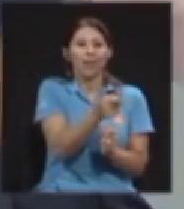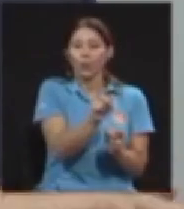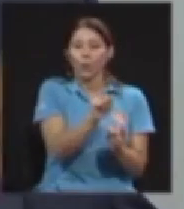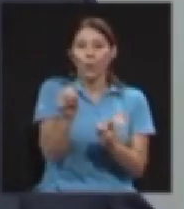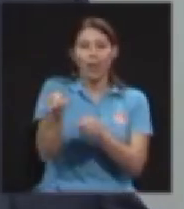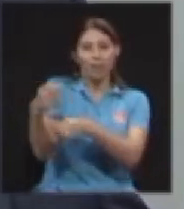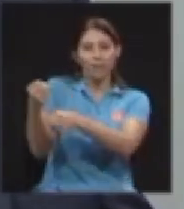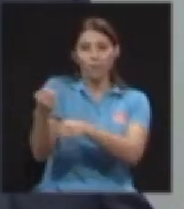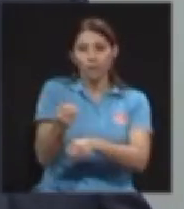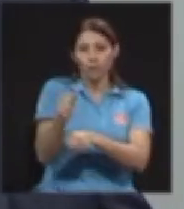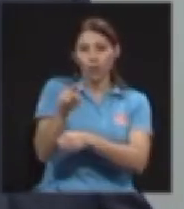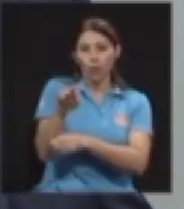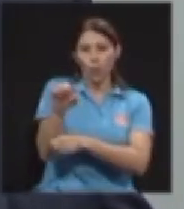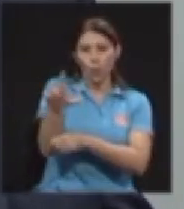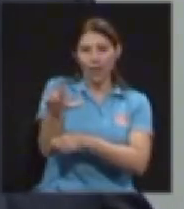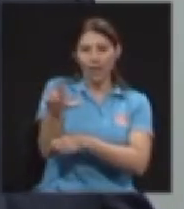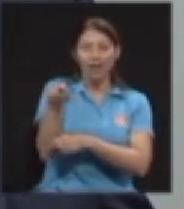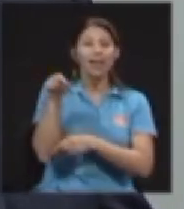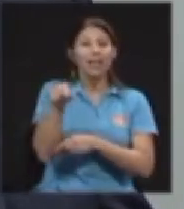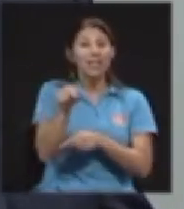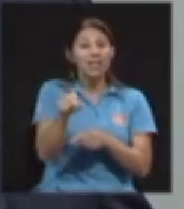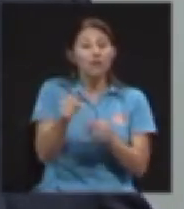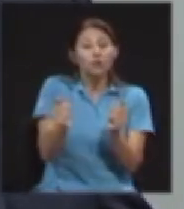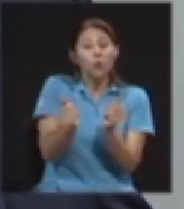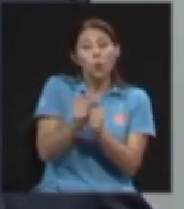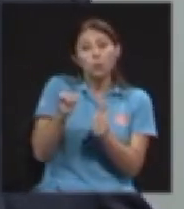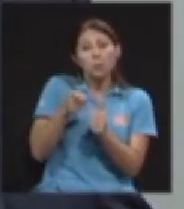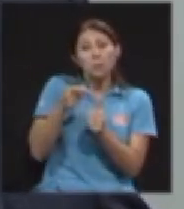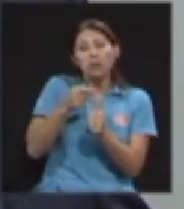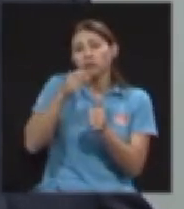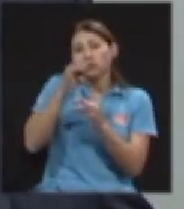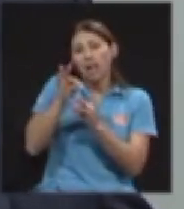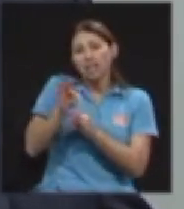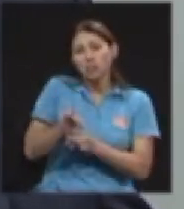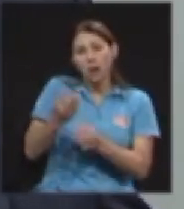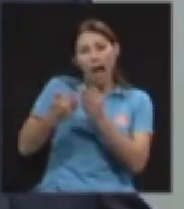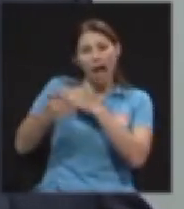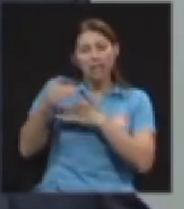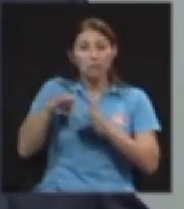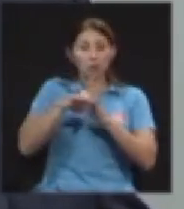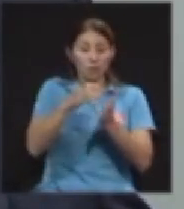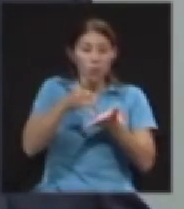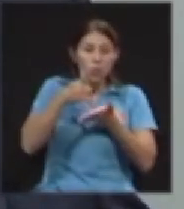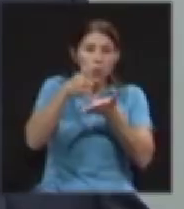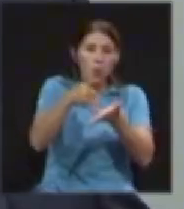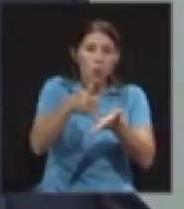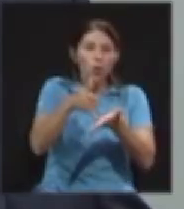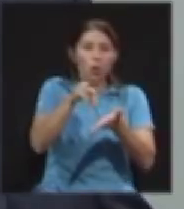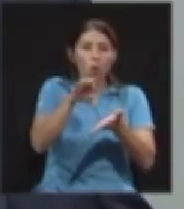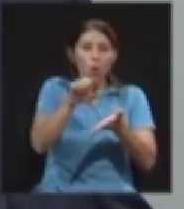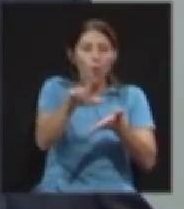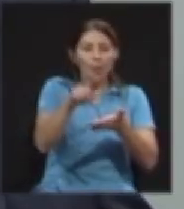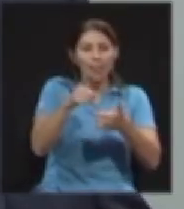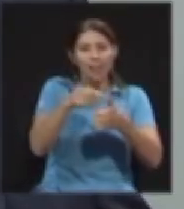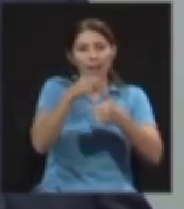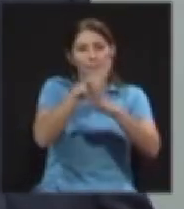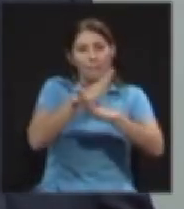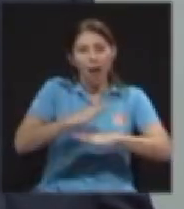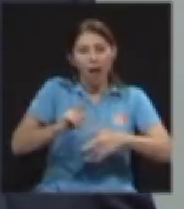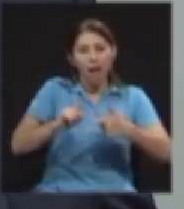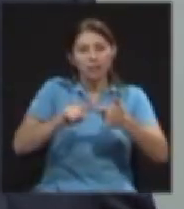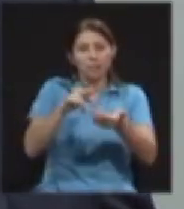junto con los premios tradicionales Nobel de la Paz, en medicina, literatura,